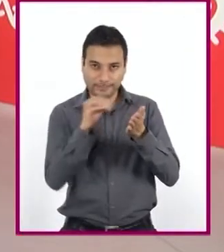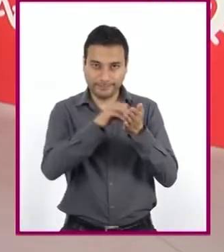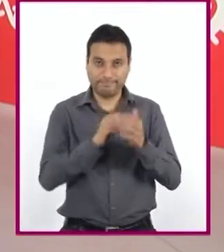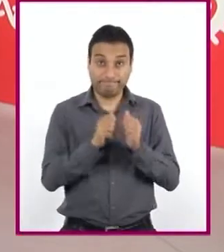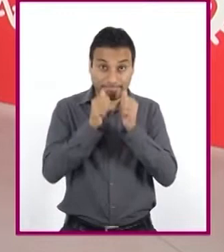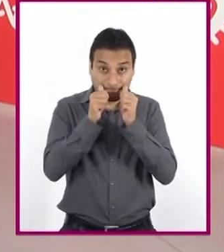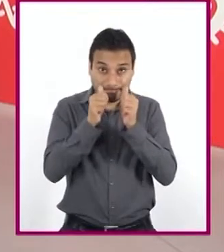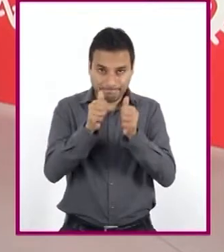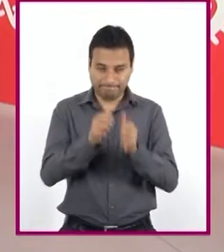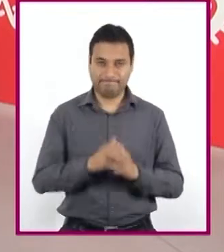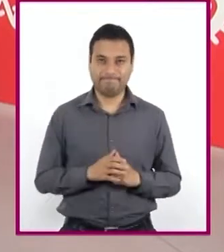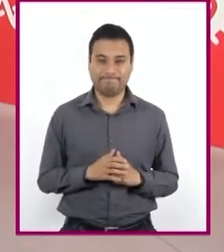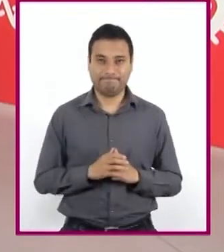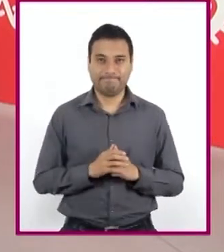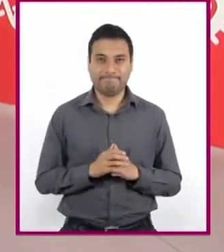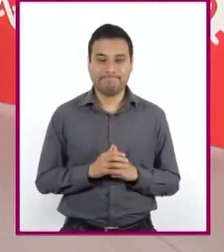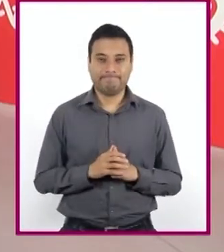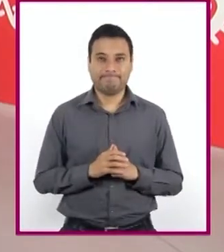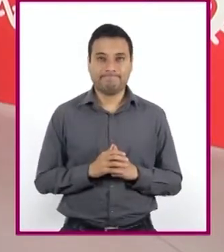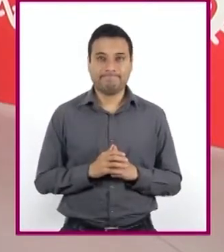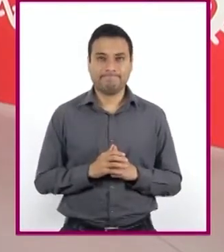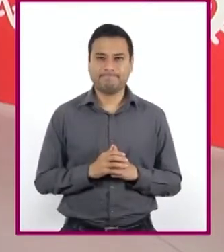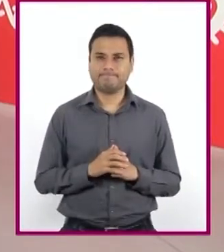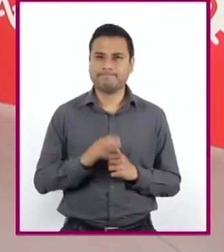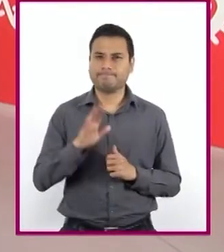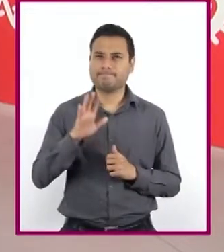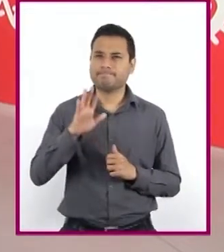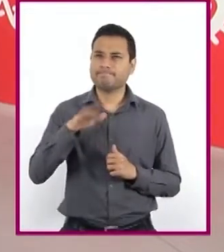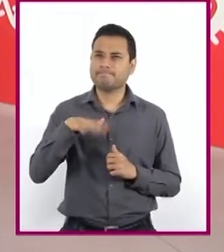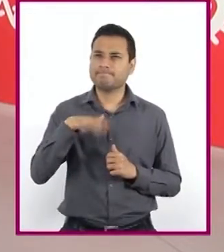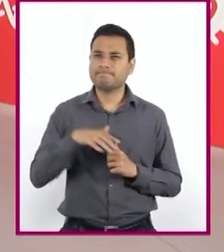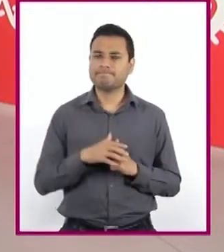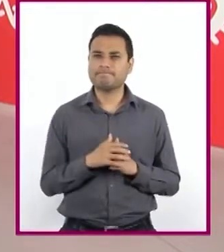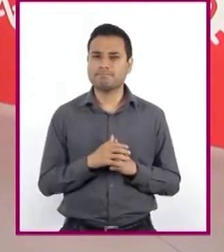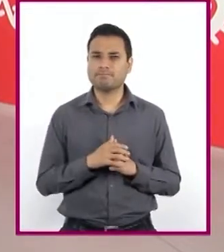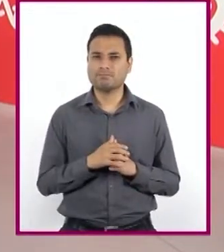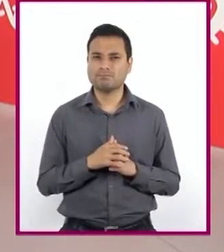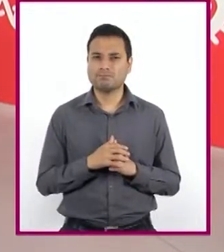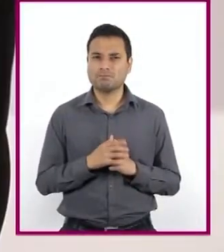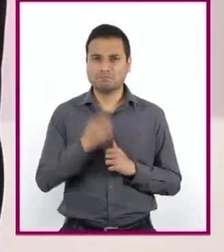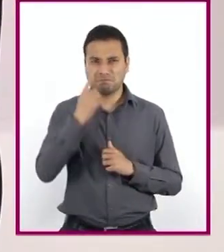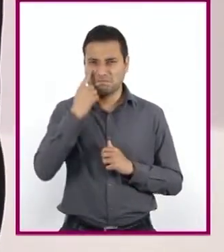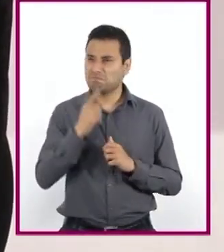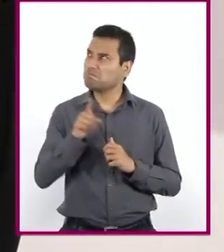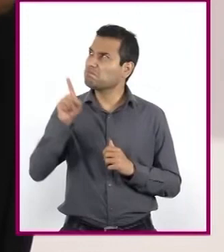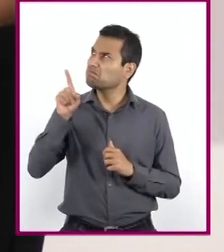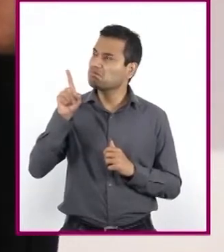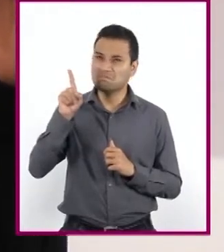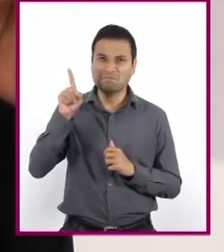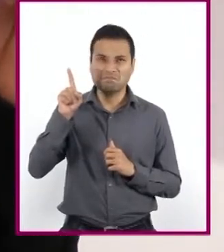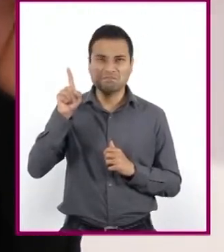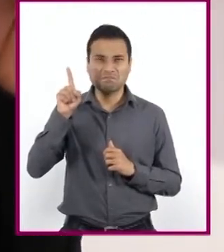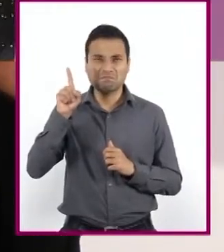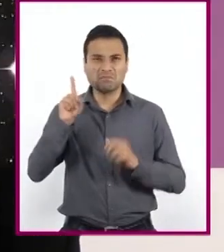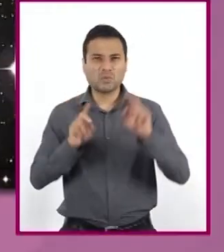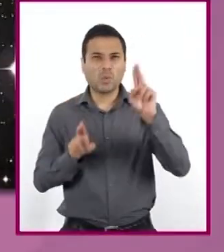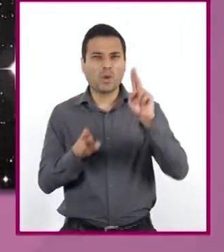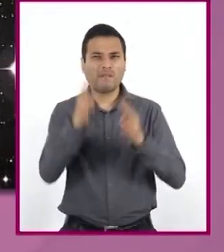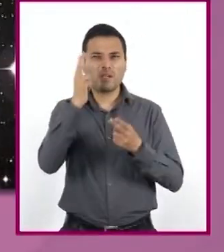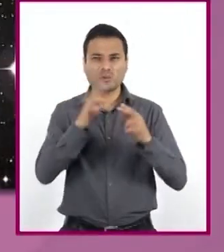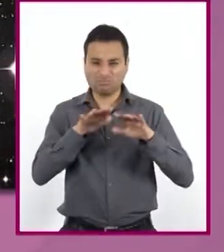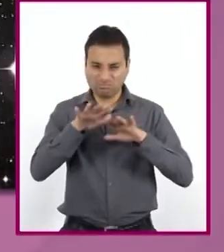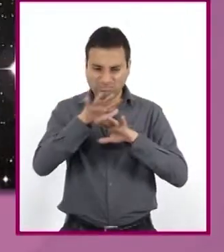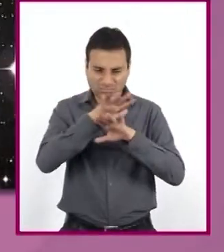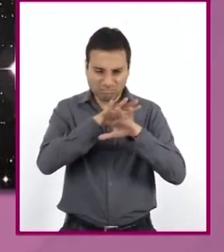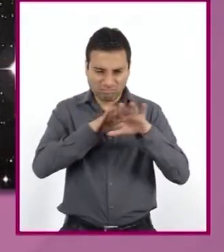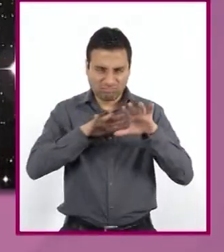mucha atención. Oiga, maestra Brenda, ¿qué se puede explicar con esta imagen del universo? Con